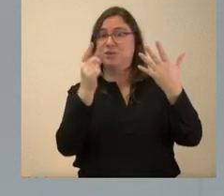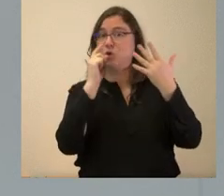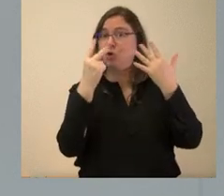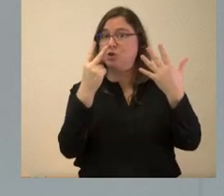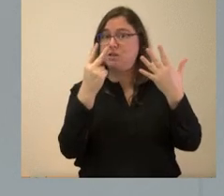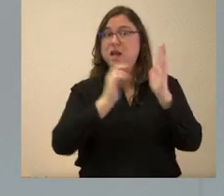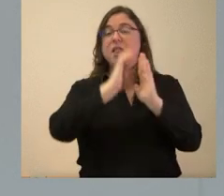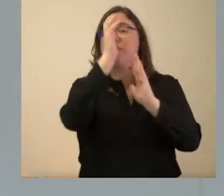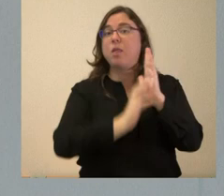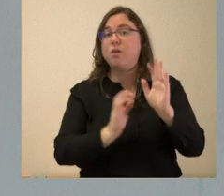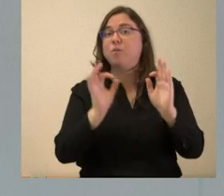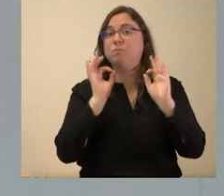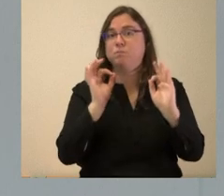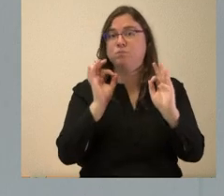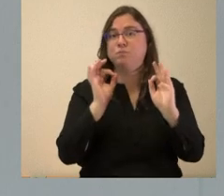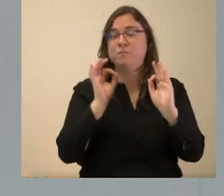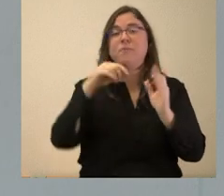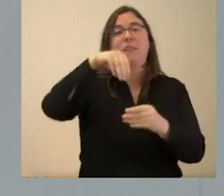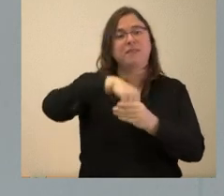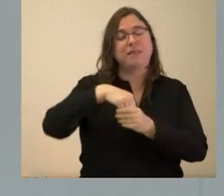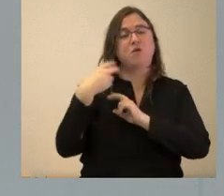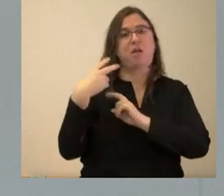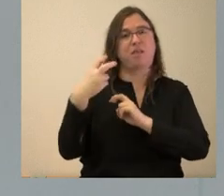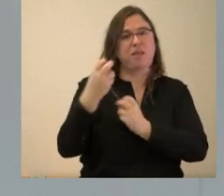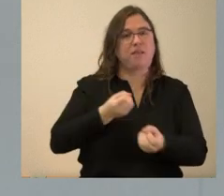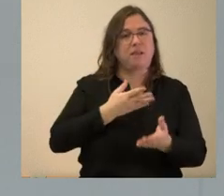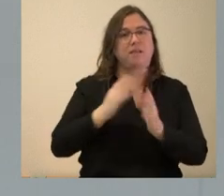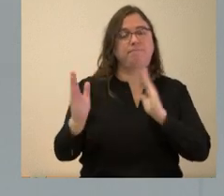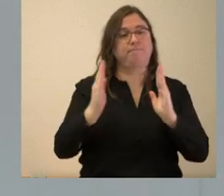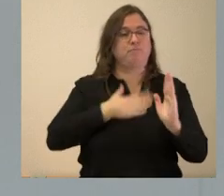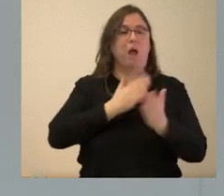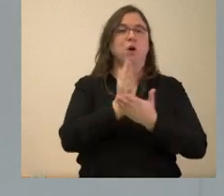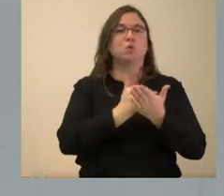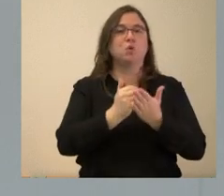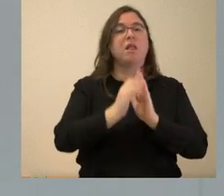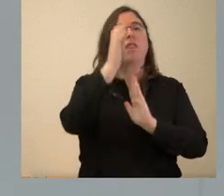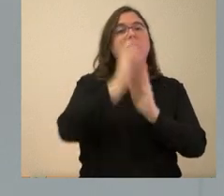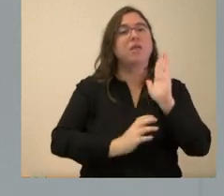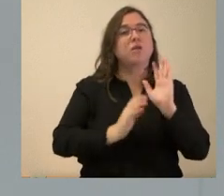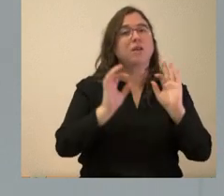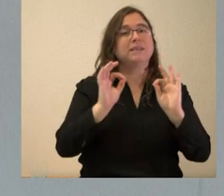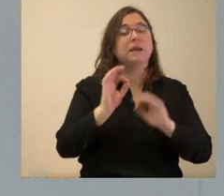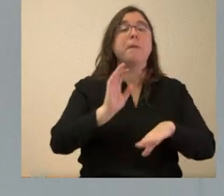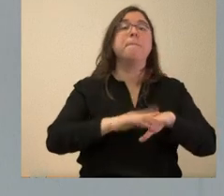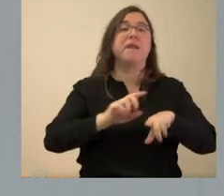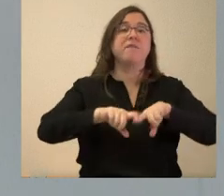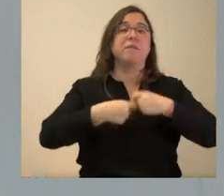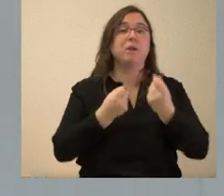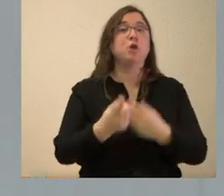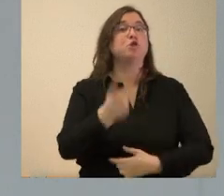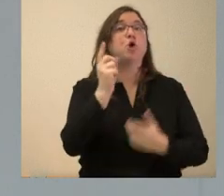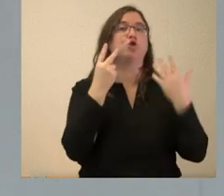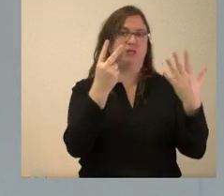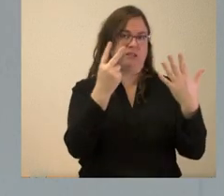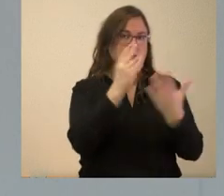deducciones en el impuesto sobre la renta de las personas físicas en el tramo autonómico deducciones autonómicas por familia numerosa y una